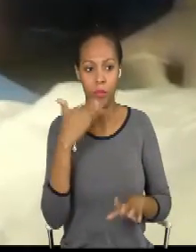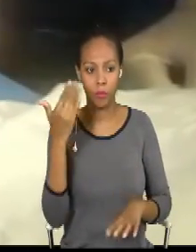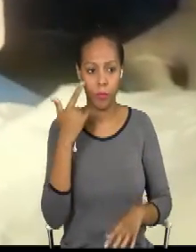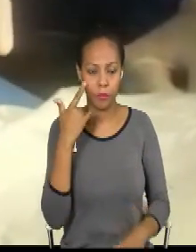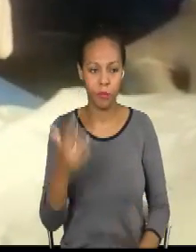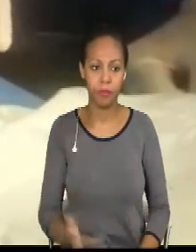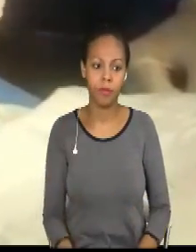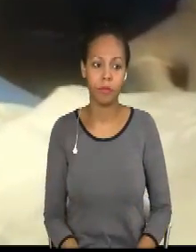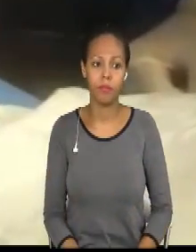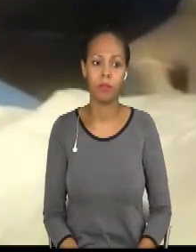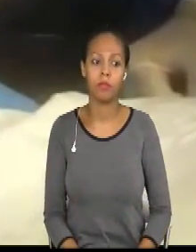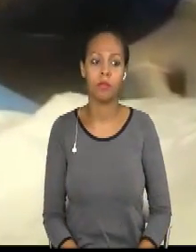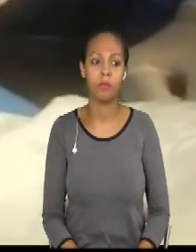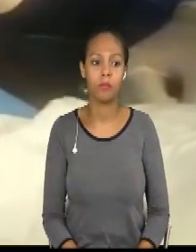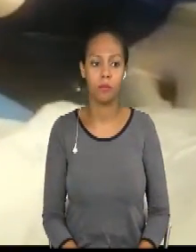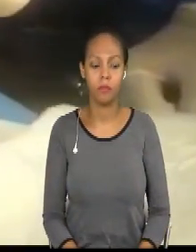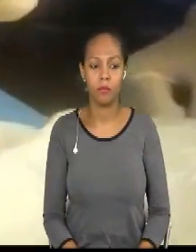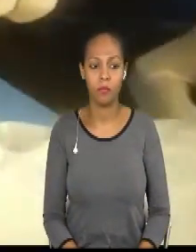general.